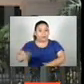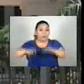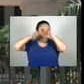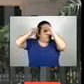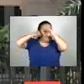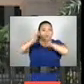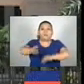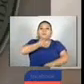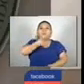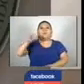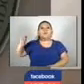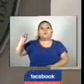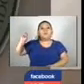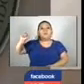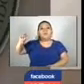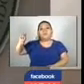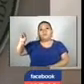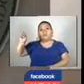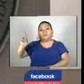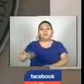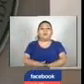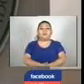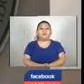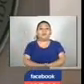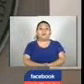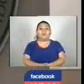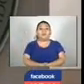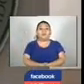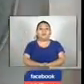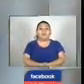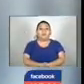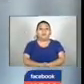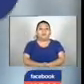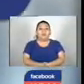y reporte de Néstor Hernández, Noticiero Hechos.